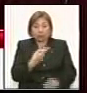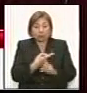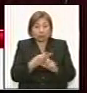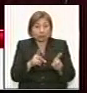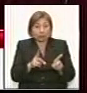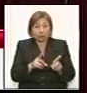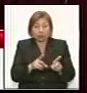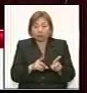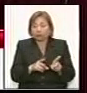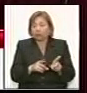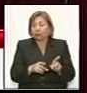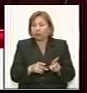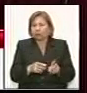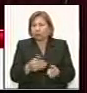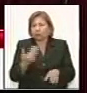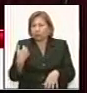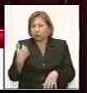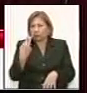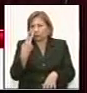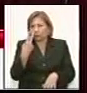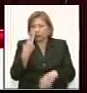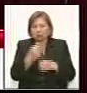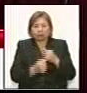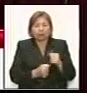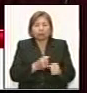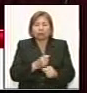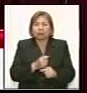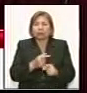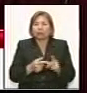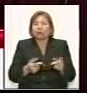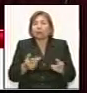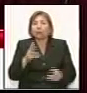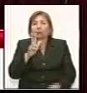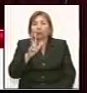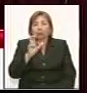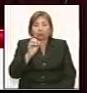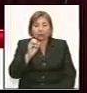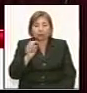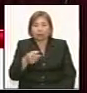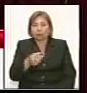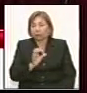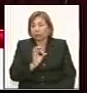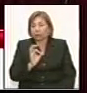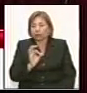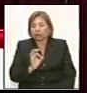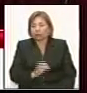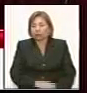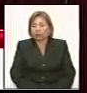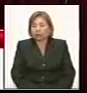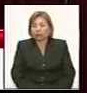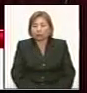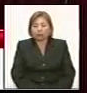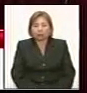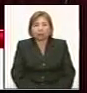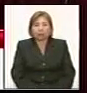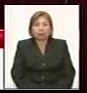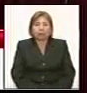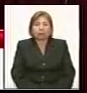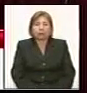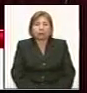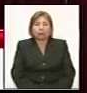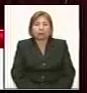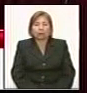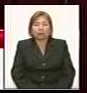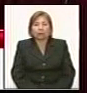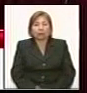diferencia, hace dos años y pico, 30.000, que no es nada, que es 30.000 votos,